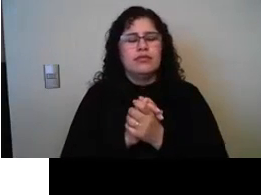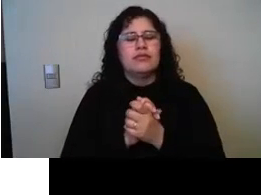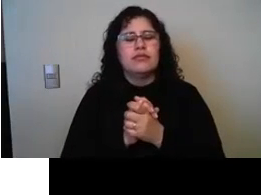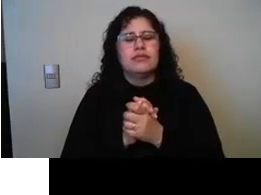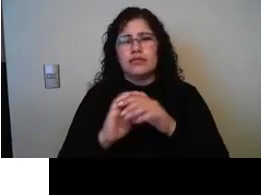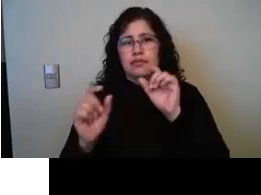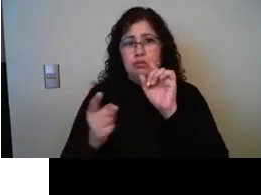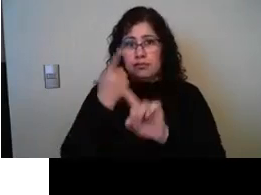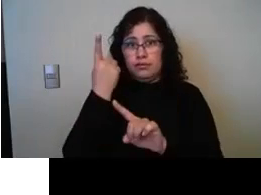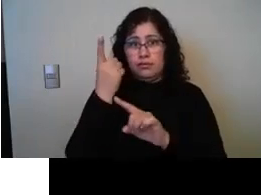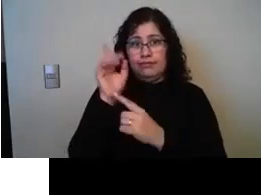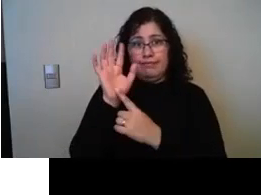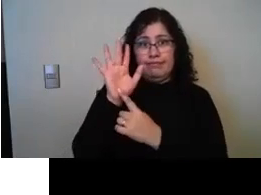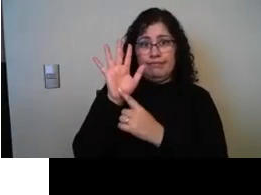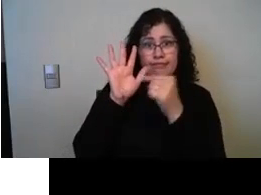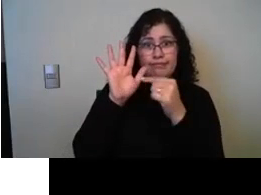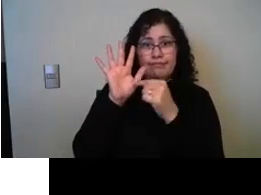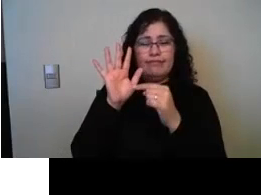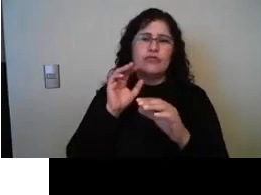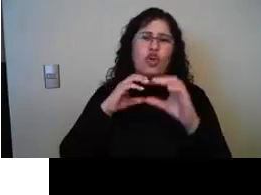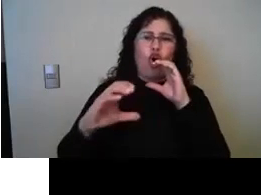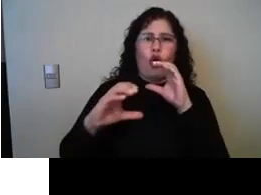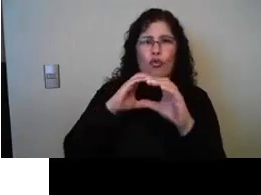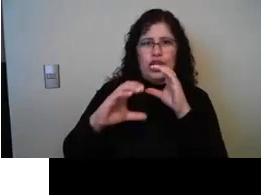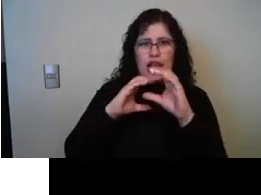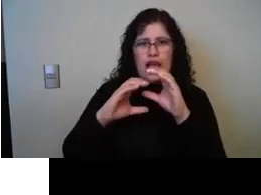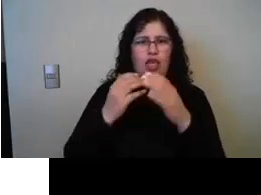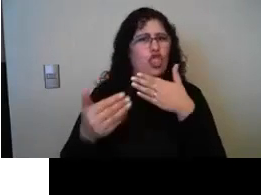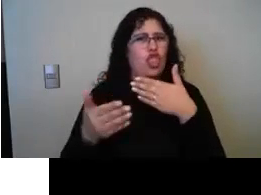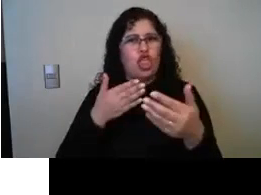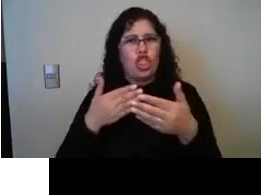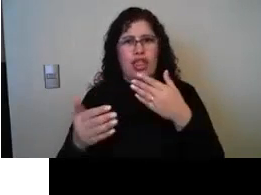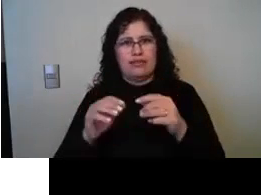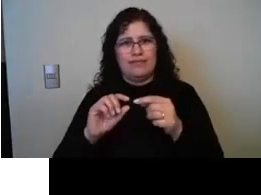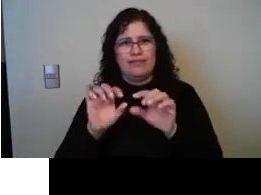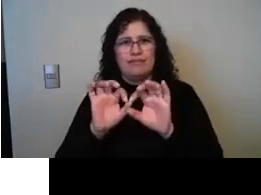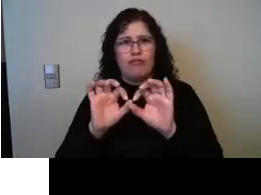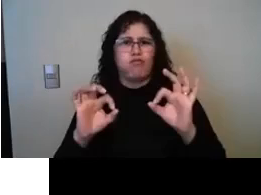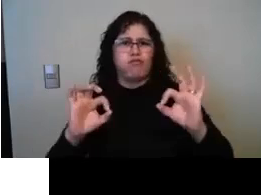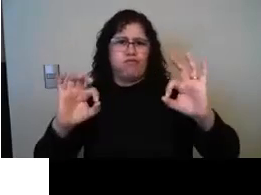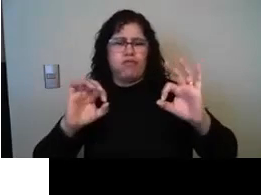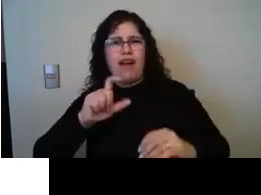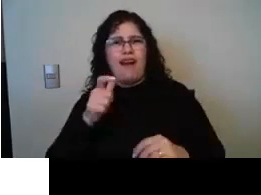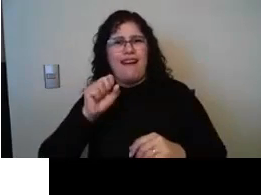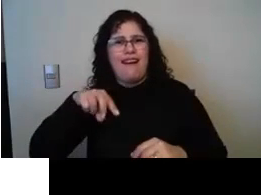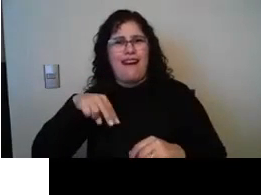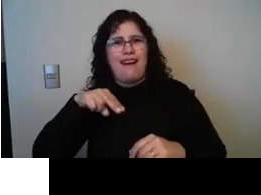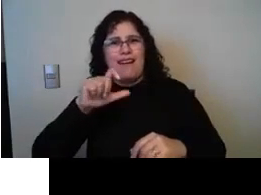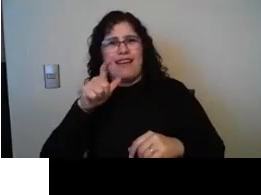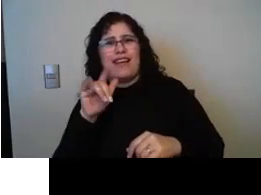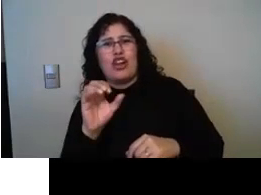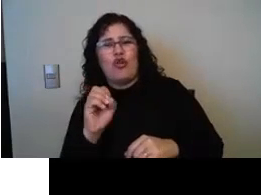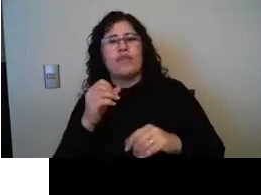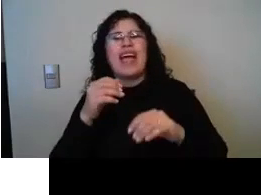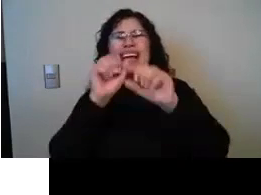neurona que va a estar alojado en un ganglio, ¿sí?, por el sistema nervioso central, y